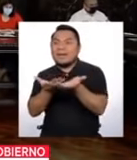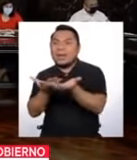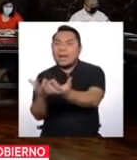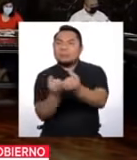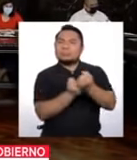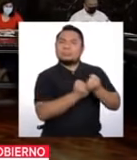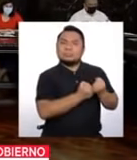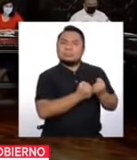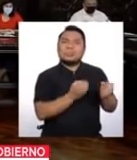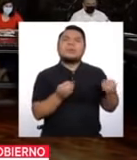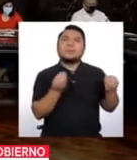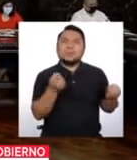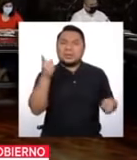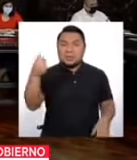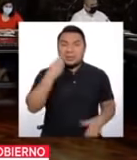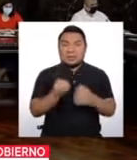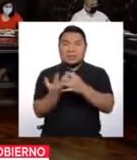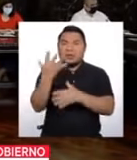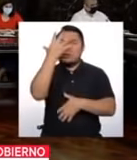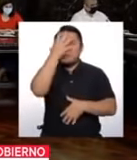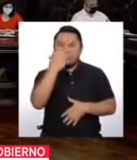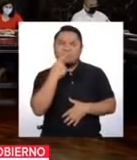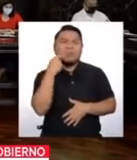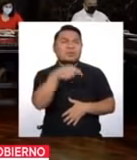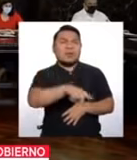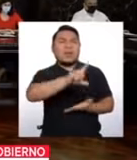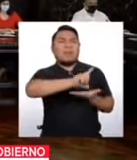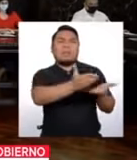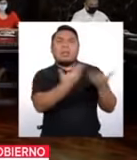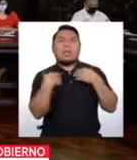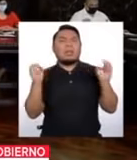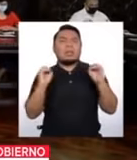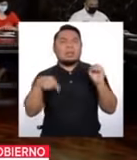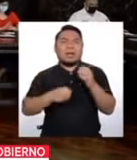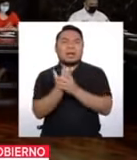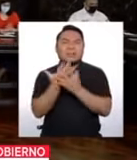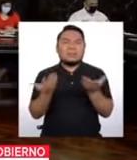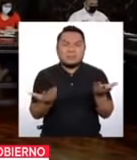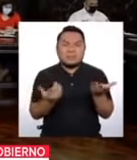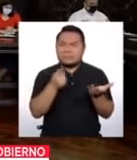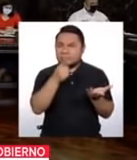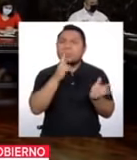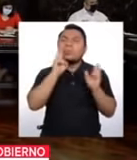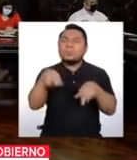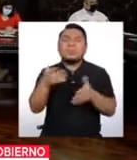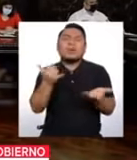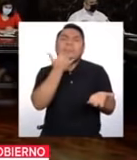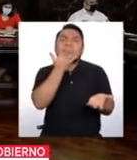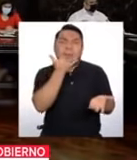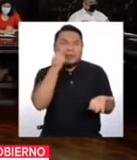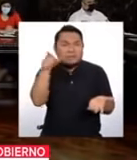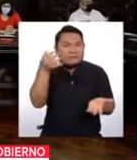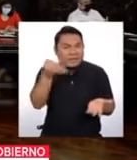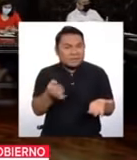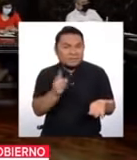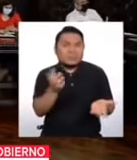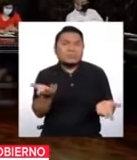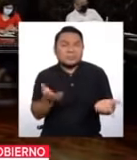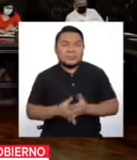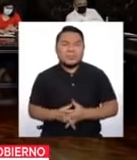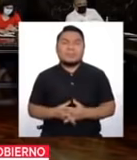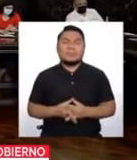institución acusa al MINSA de bloquear la entrega de equipos para esta región. ¿Qué pueden responder al respecto?